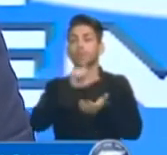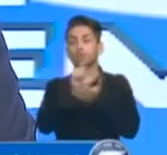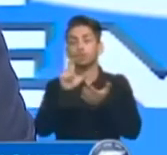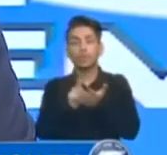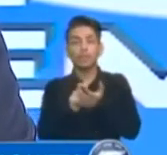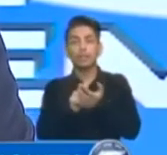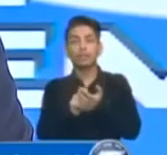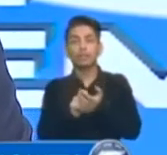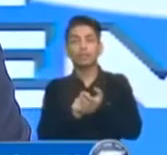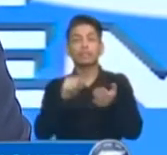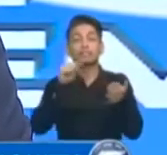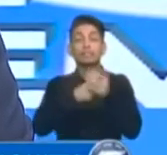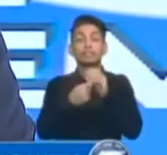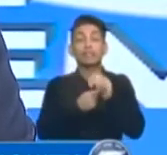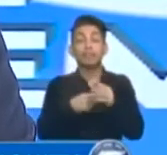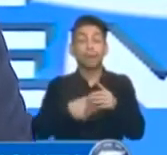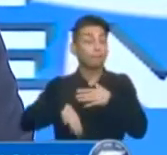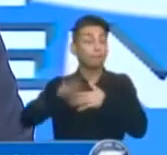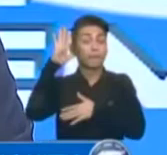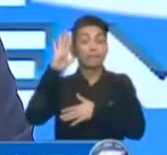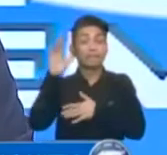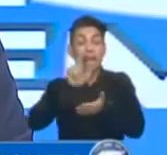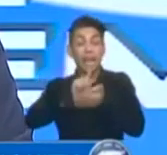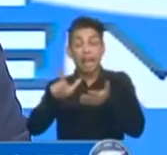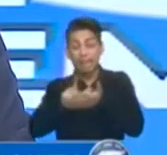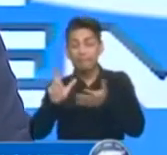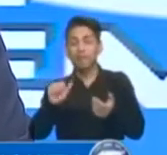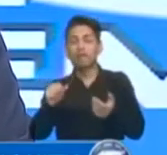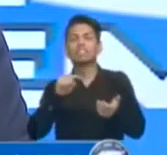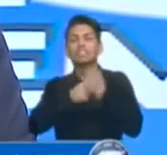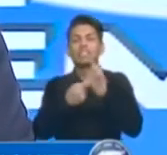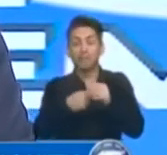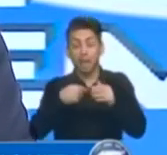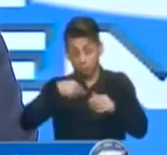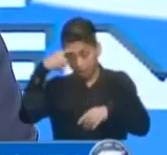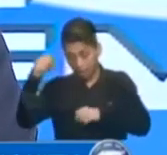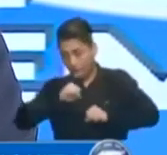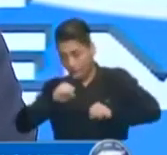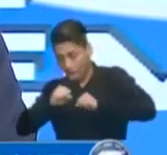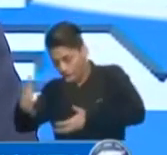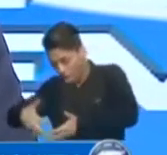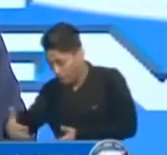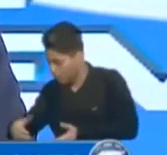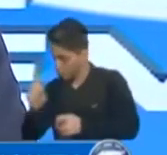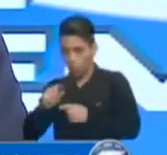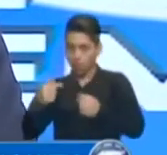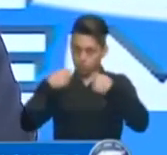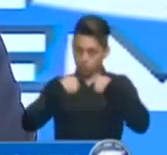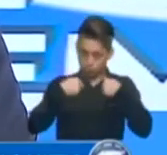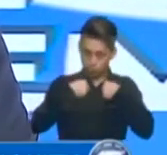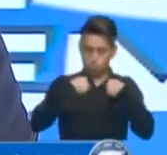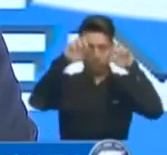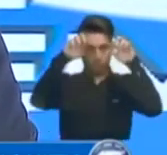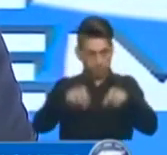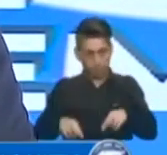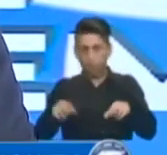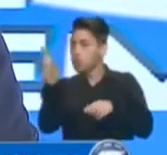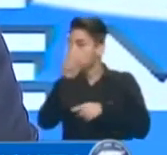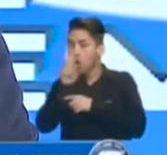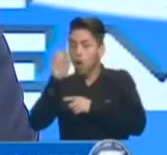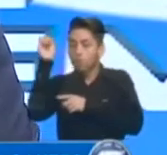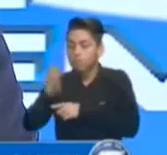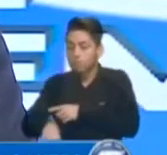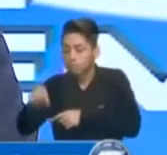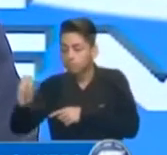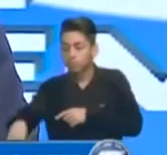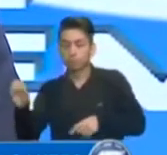la que más se limpia, sino que la que menos se ensucia. Y en esto tenemos todos que contribuir. No ensuciar la ciudad nos ayuda a que podamos